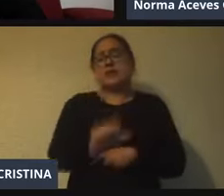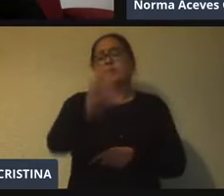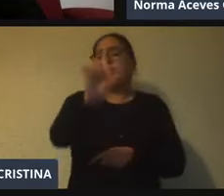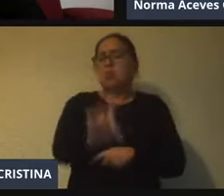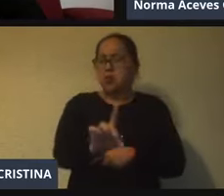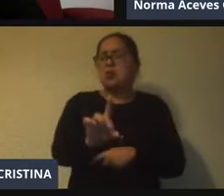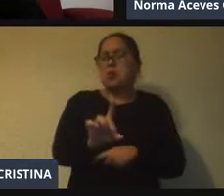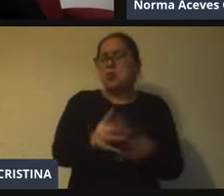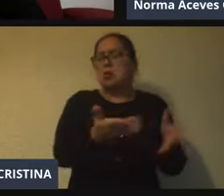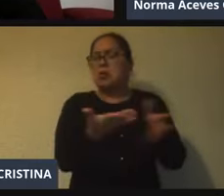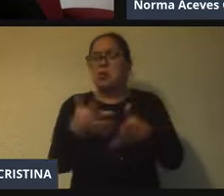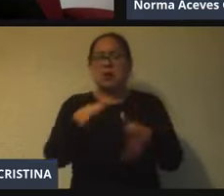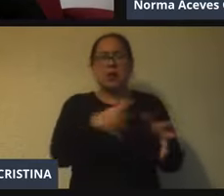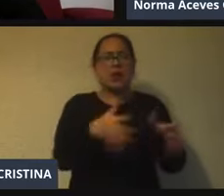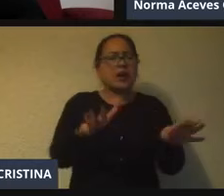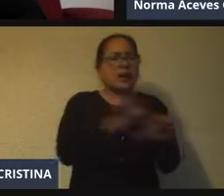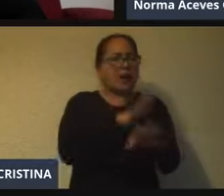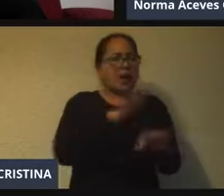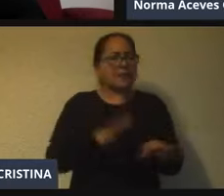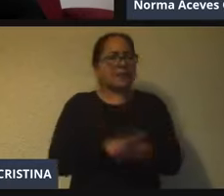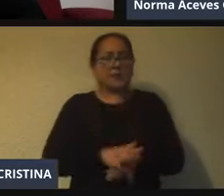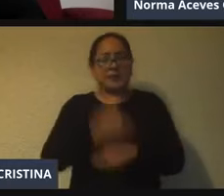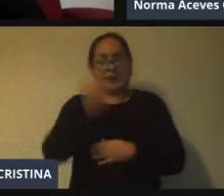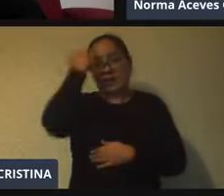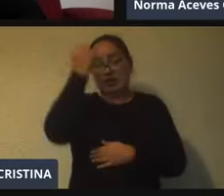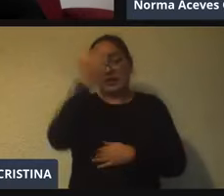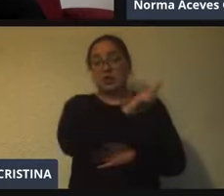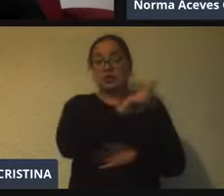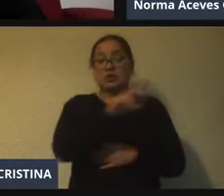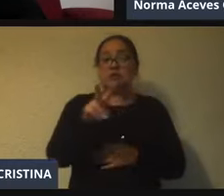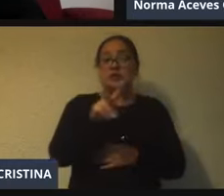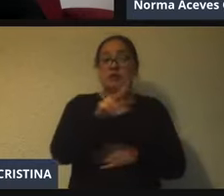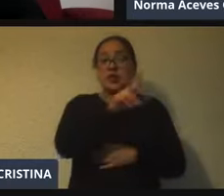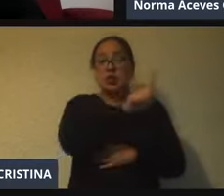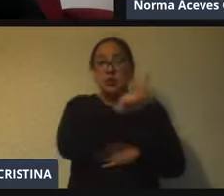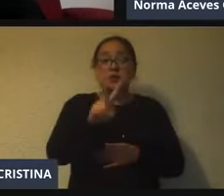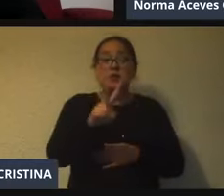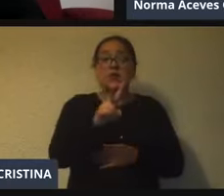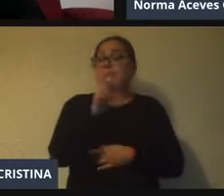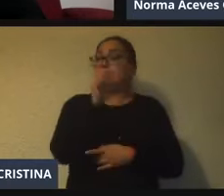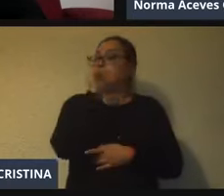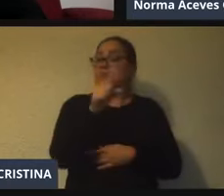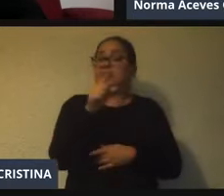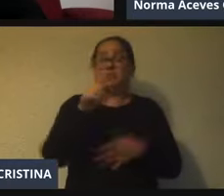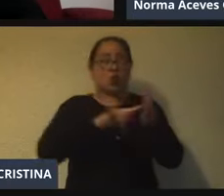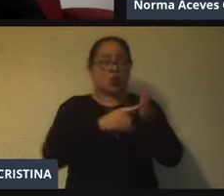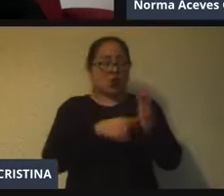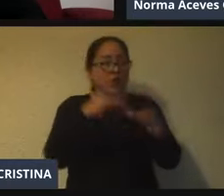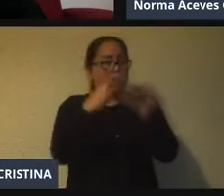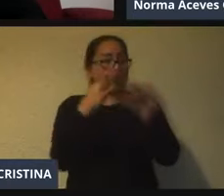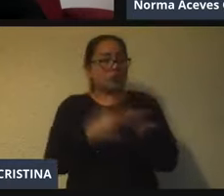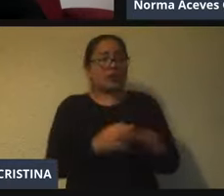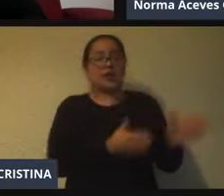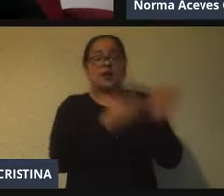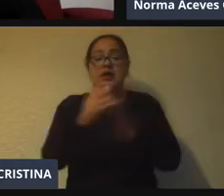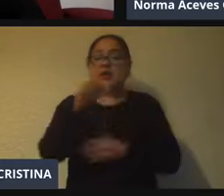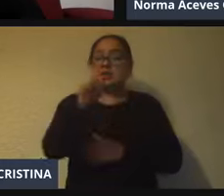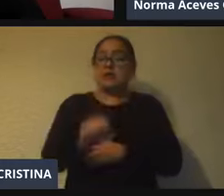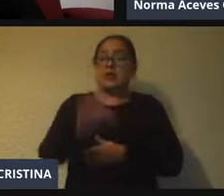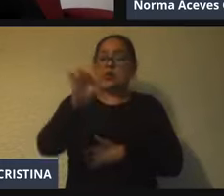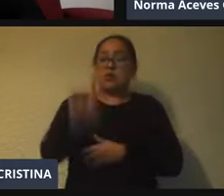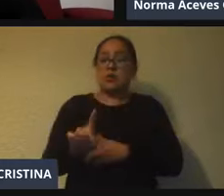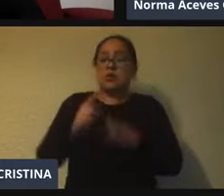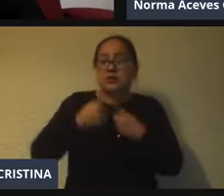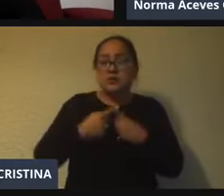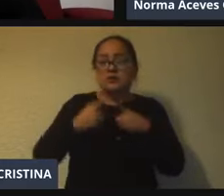para que comprenda que es diferente, ¿no? Todos esperamos que el fin de semana sea algo distinto, aunque estemos en casa todo el tiempo, pero